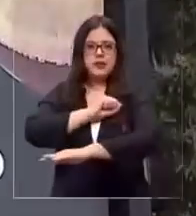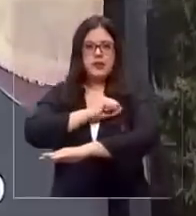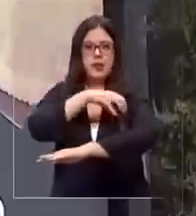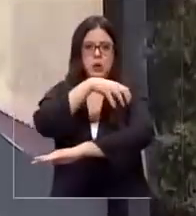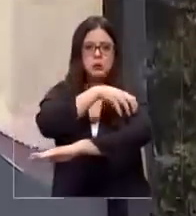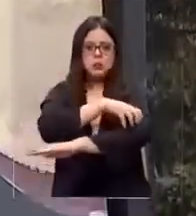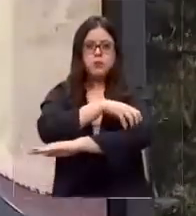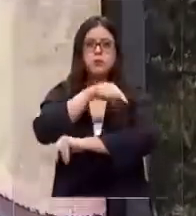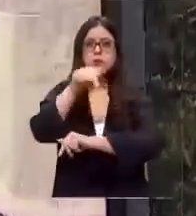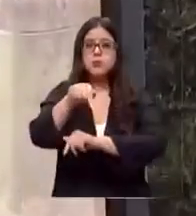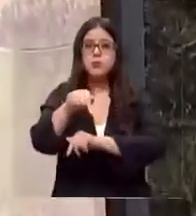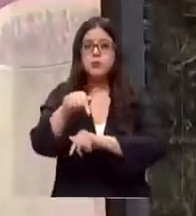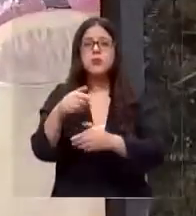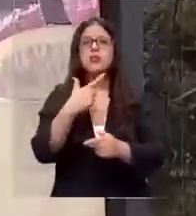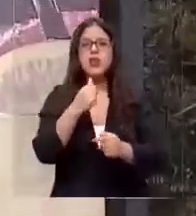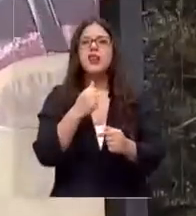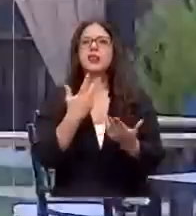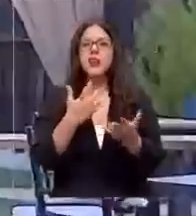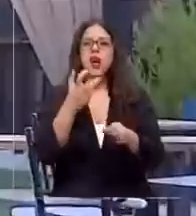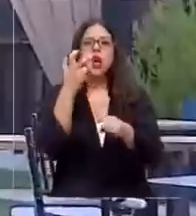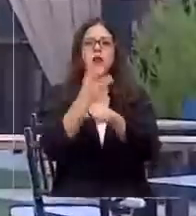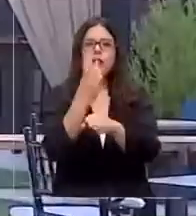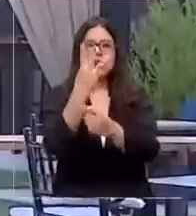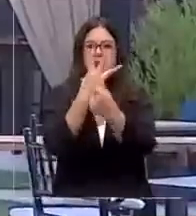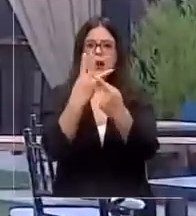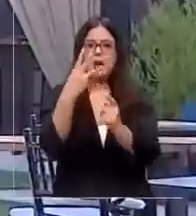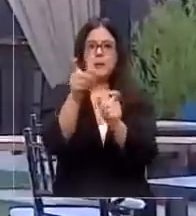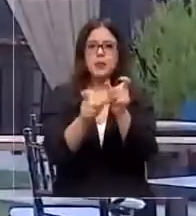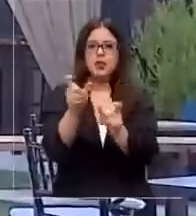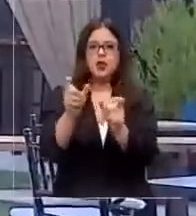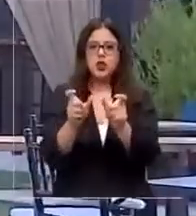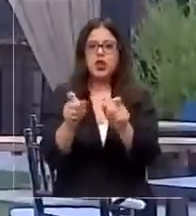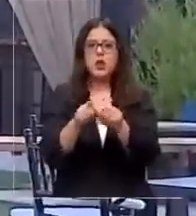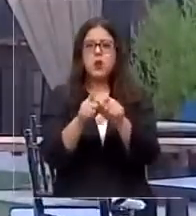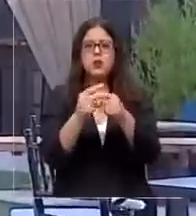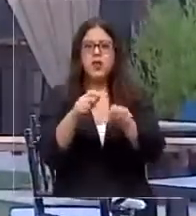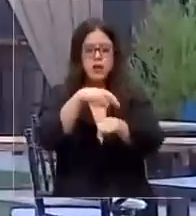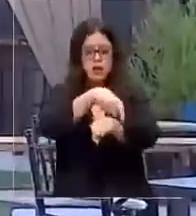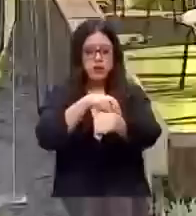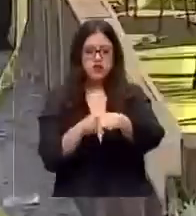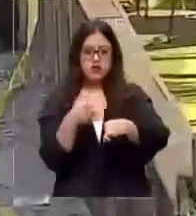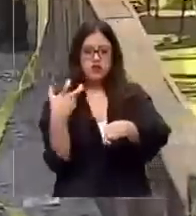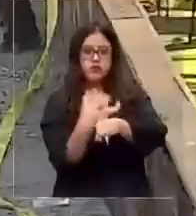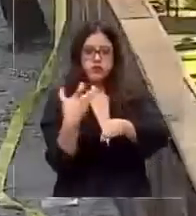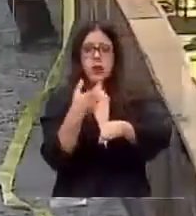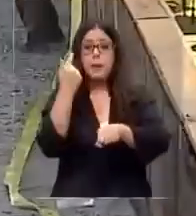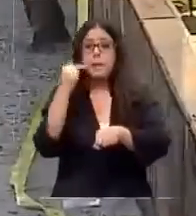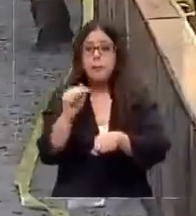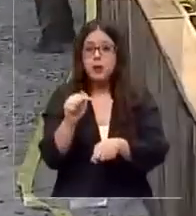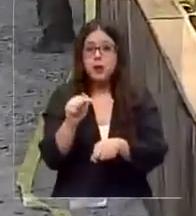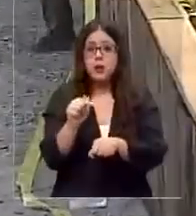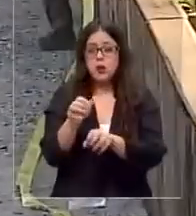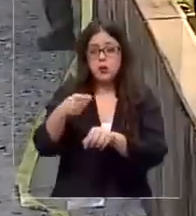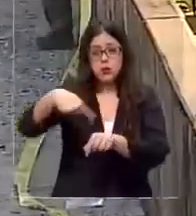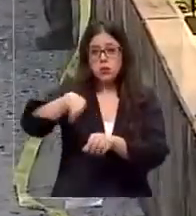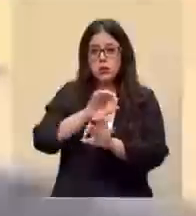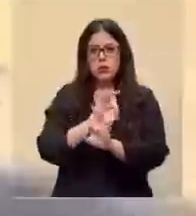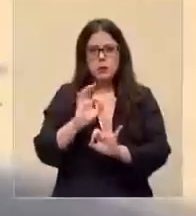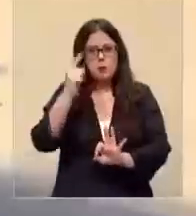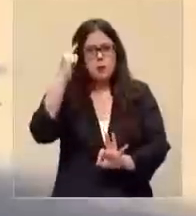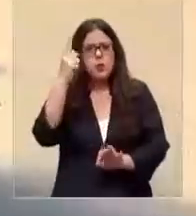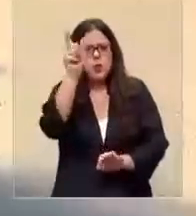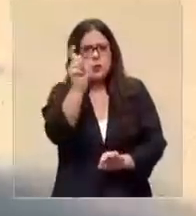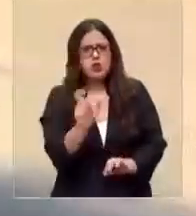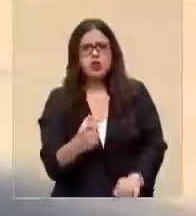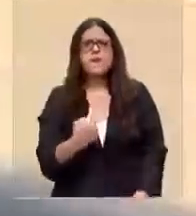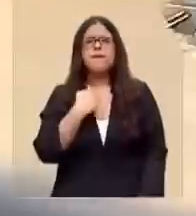Su intención, asaltar a tres clientes del lugar para sustraer sus lujosos relojes. Sin embargo, jamás pensaron que una de